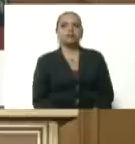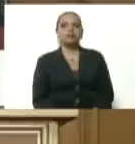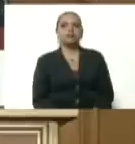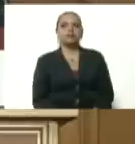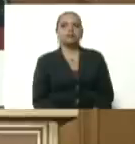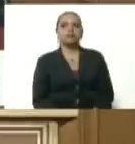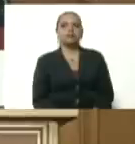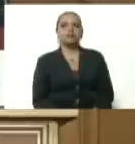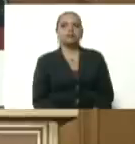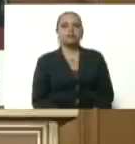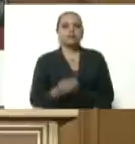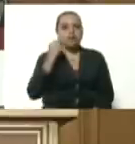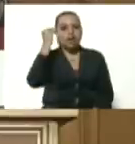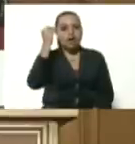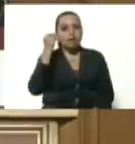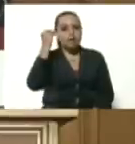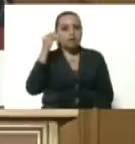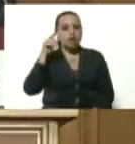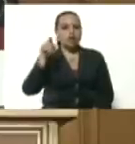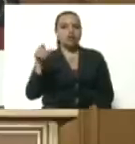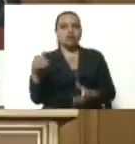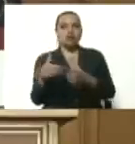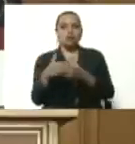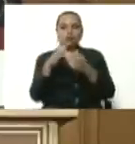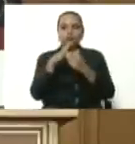el pensamiento de esas élites neocolonial,